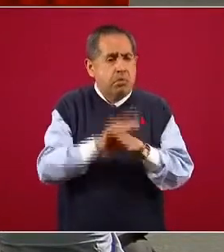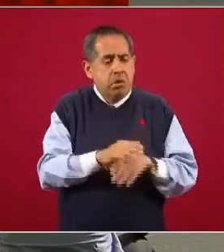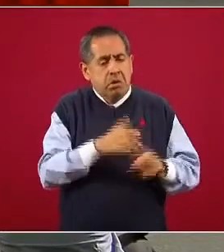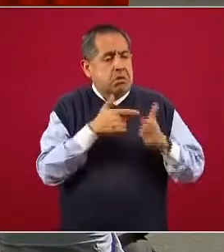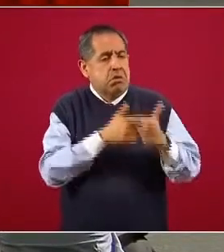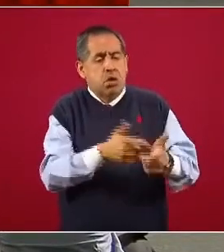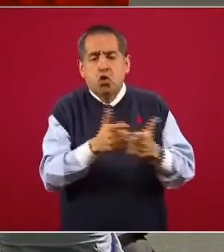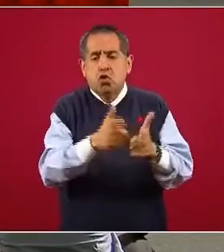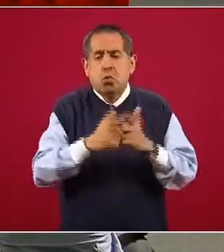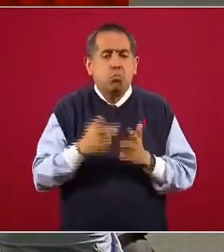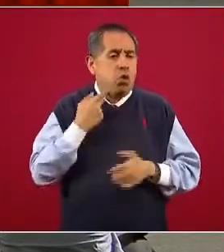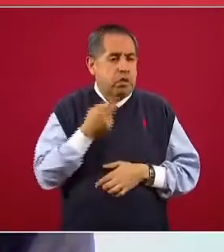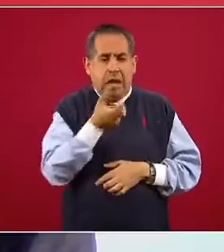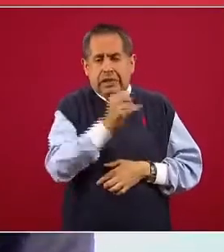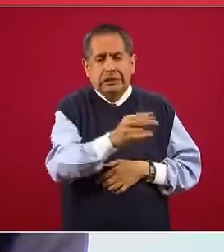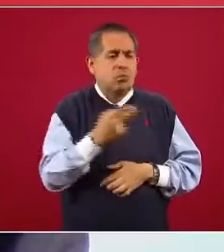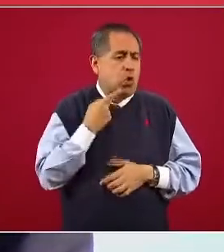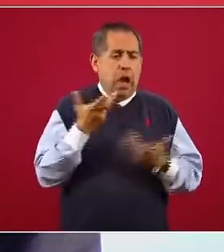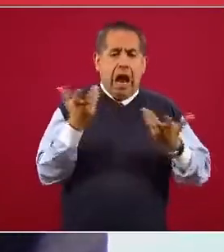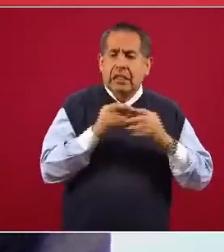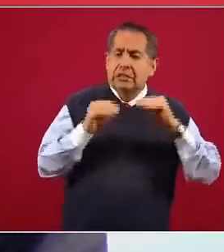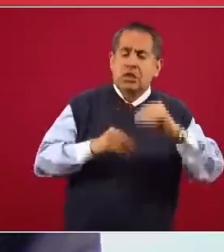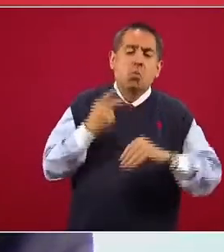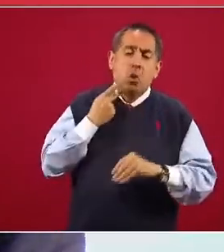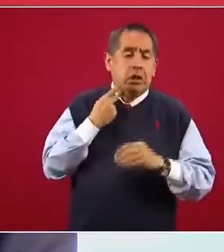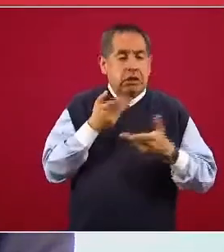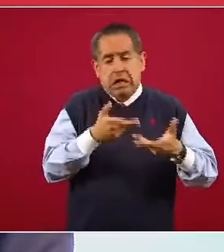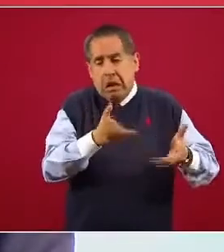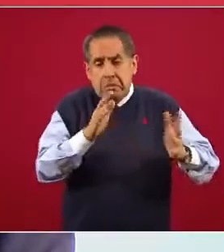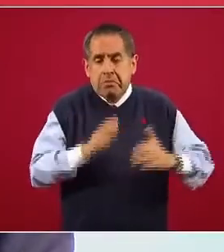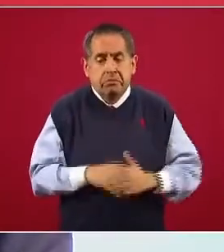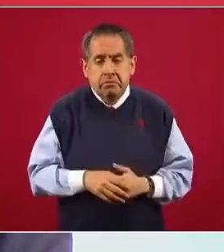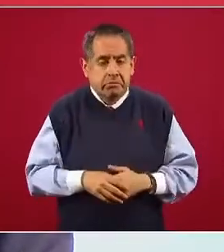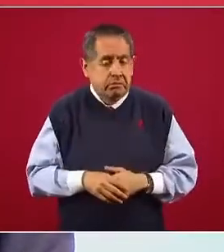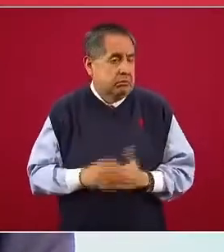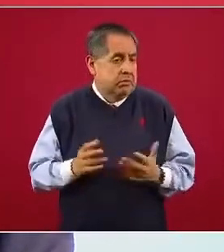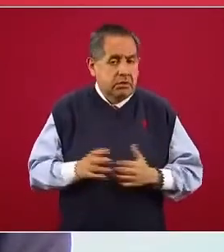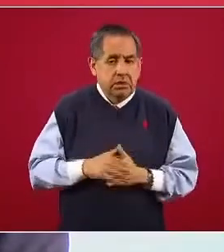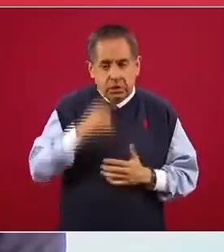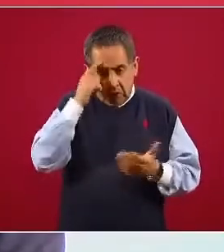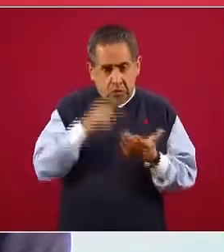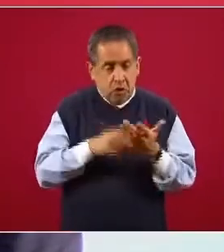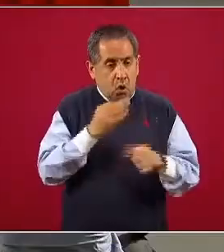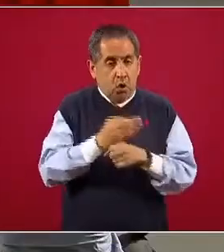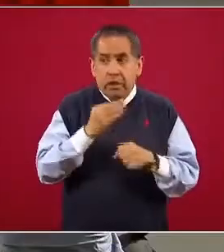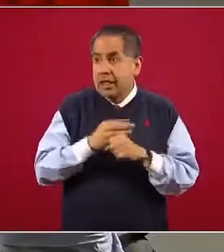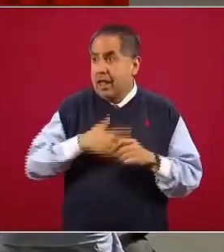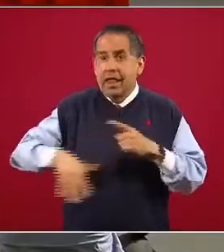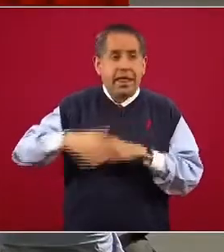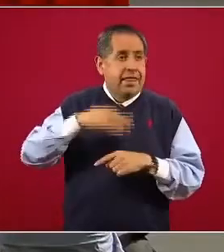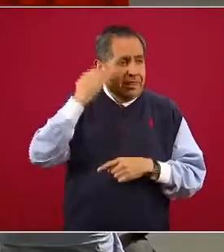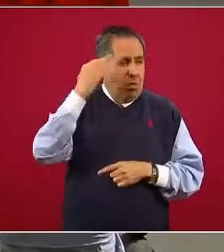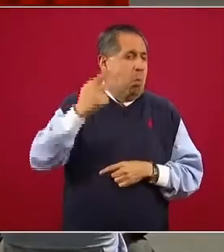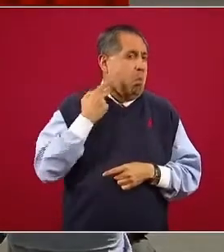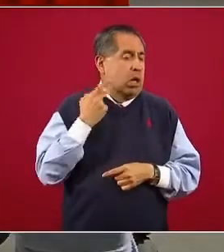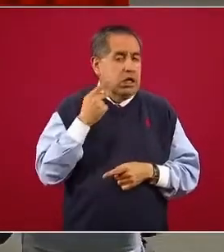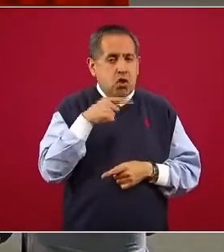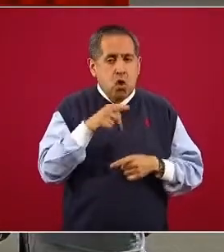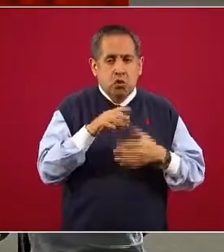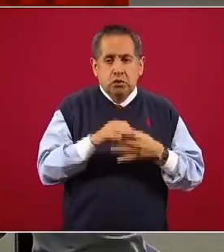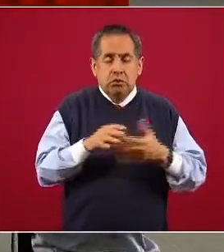partidos políticos pues son políticos, hacen política. En este momento seguramente los tiempos políticos ya